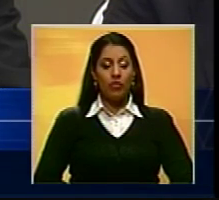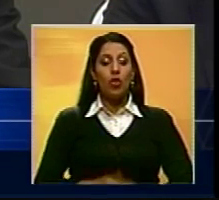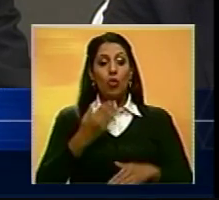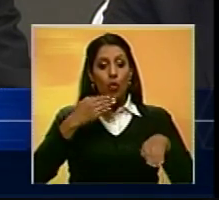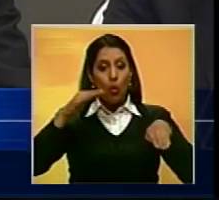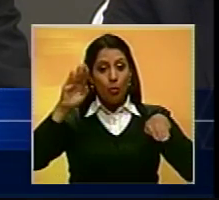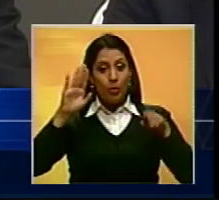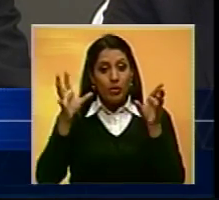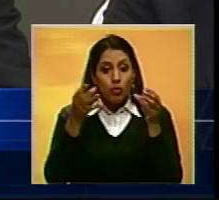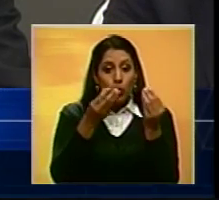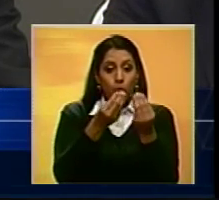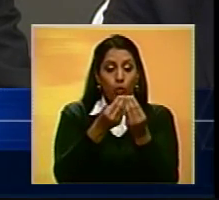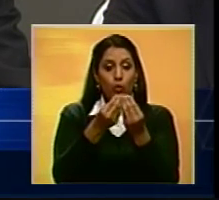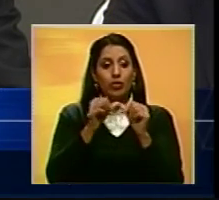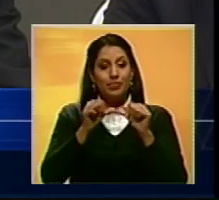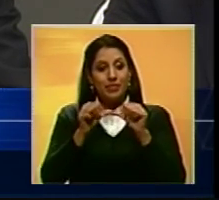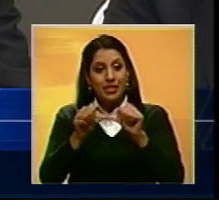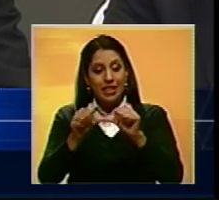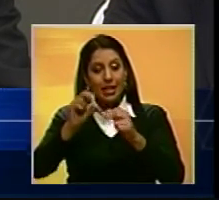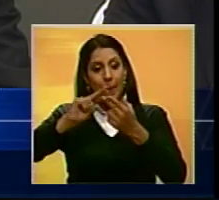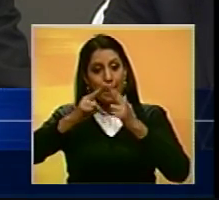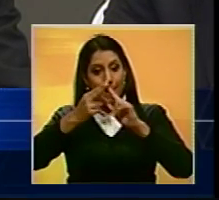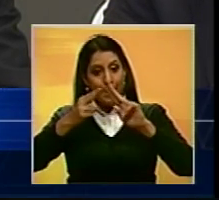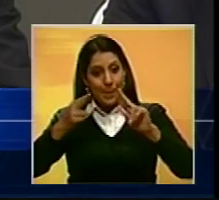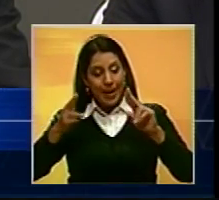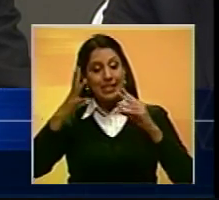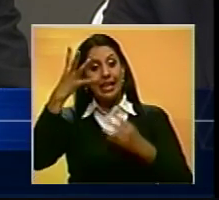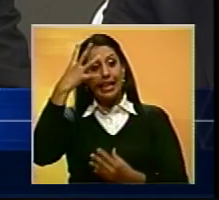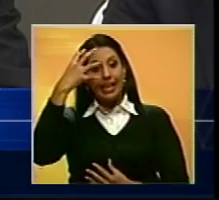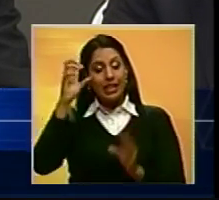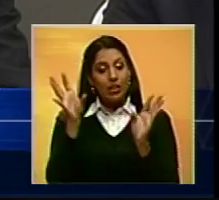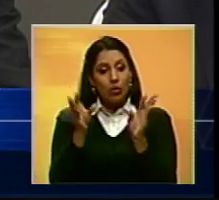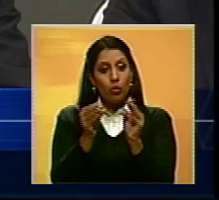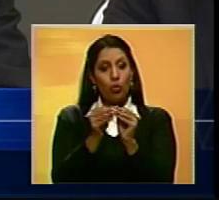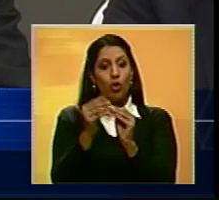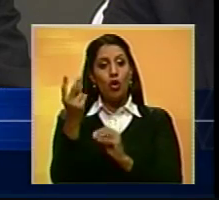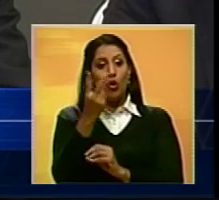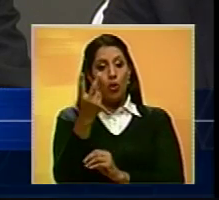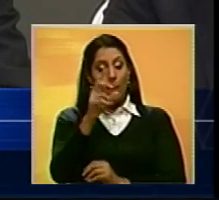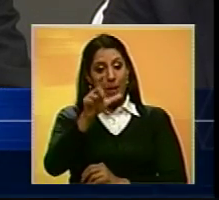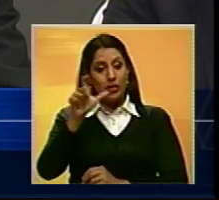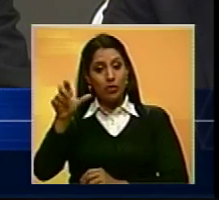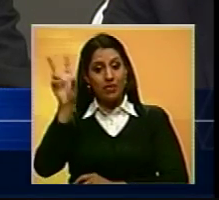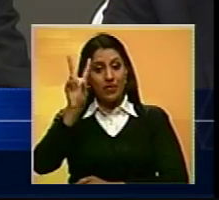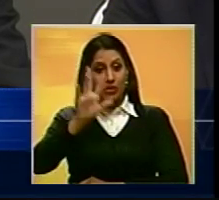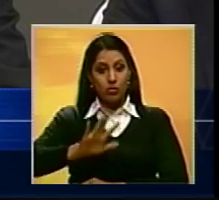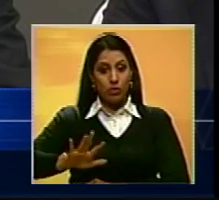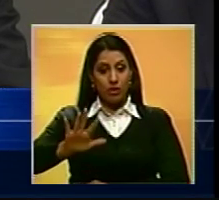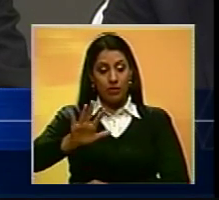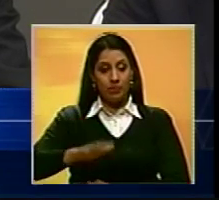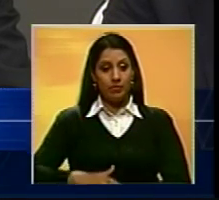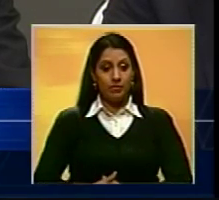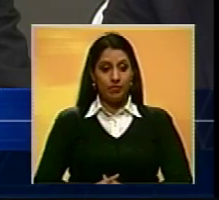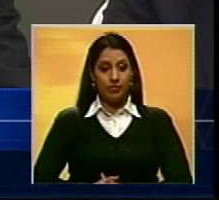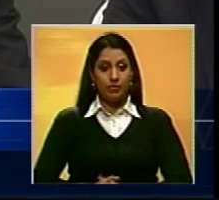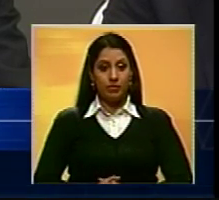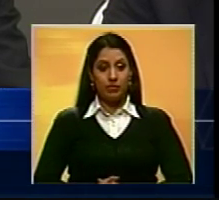compromiso conjunto para el mantenimiento de la paz y el entendimiento entre los venezolanos.